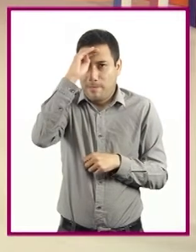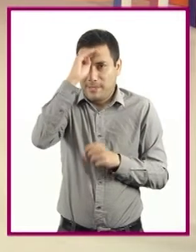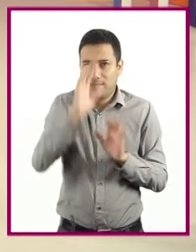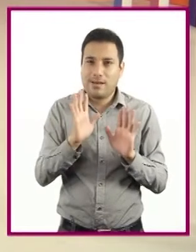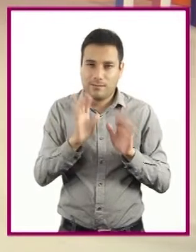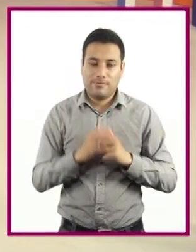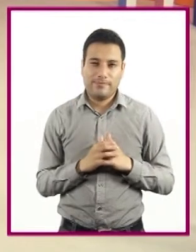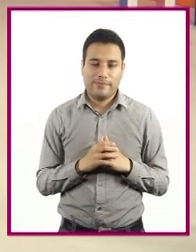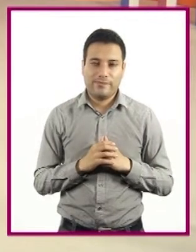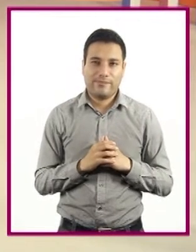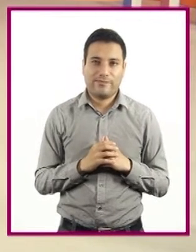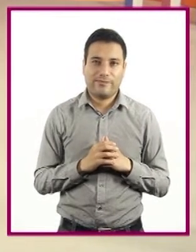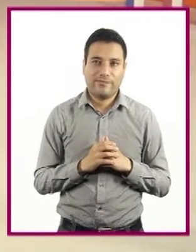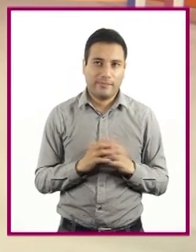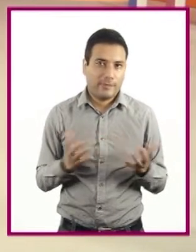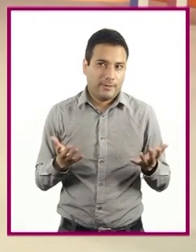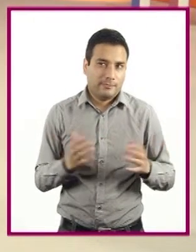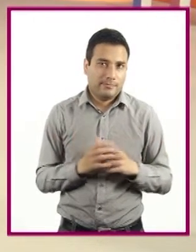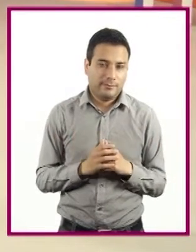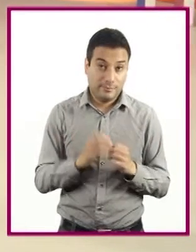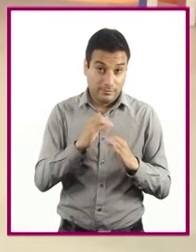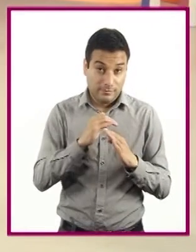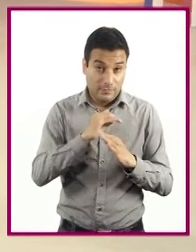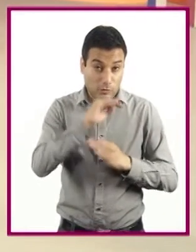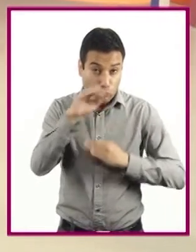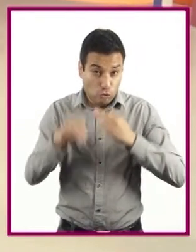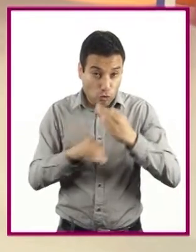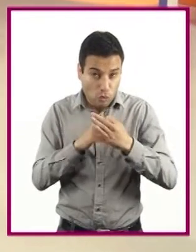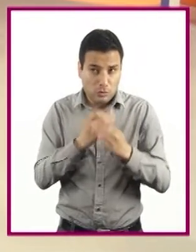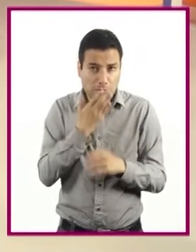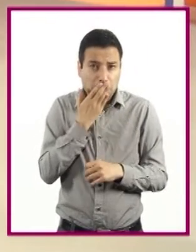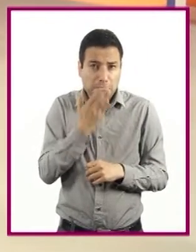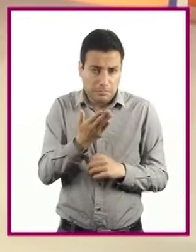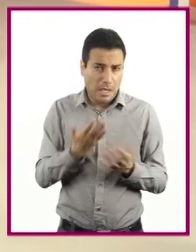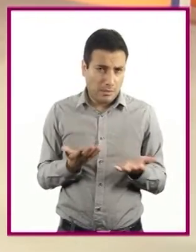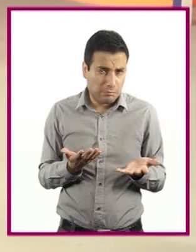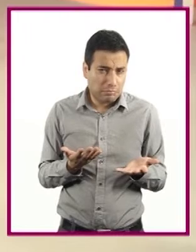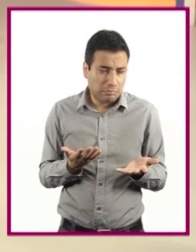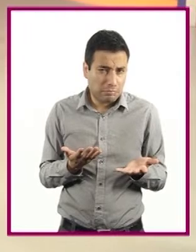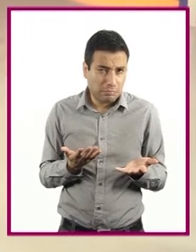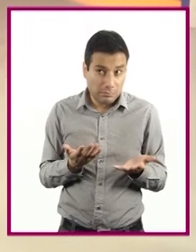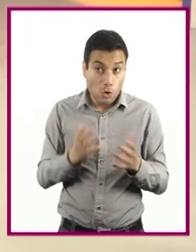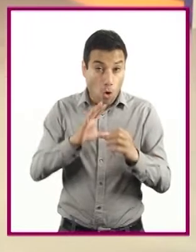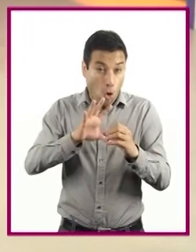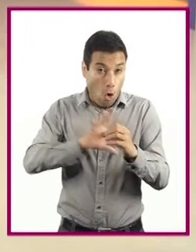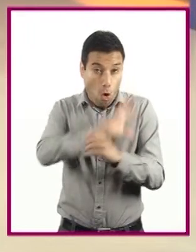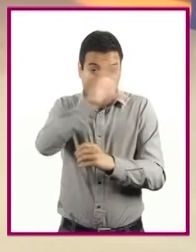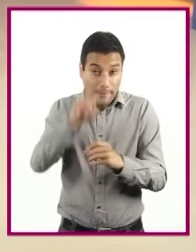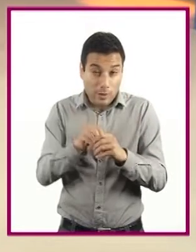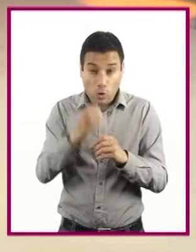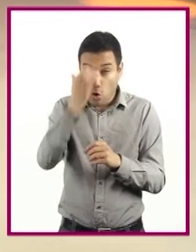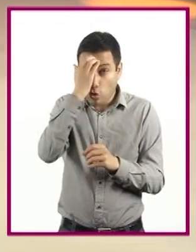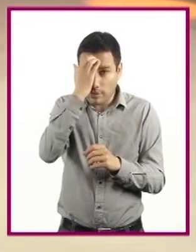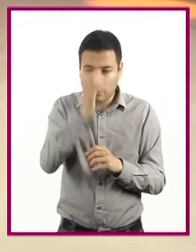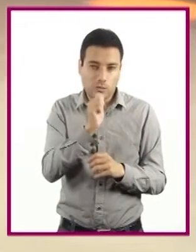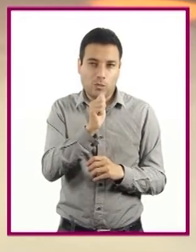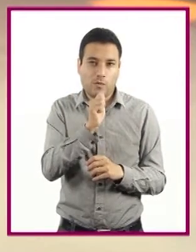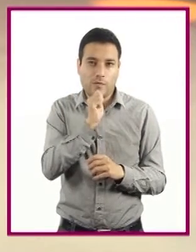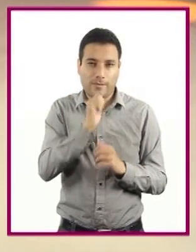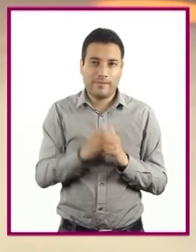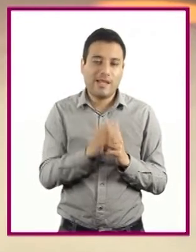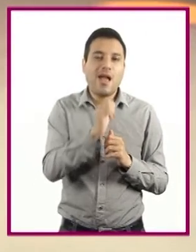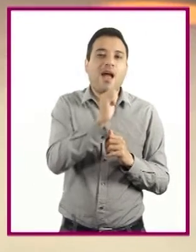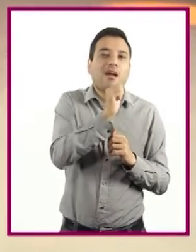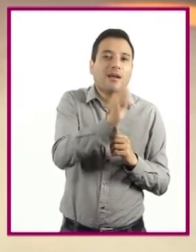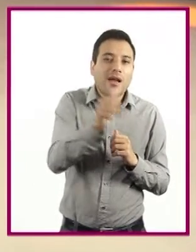estaba tocando. Claramente, ninguno estaba imaginando y conociendo el elefante en su totalidad. Cada uno se quedó con